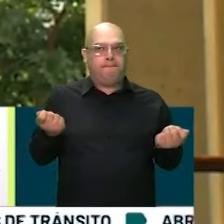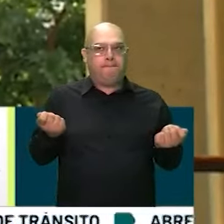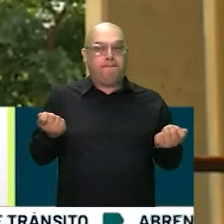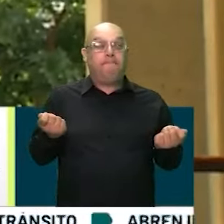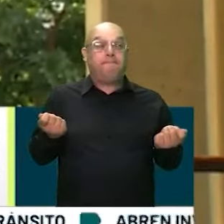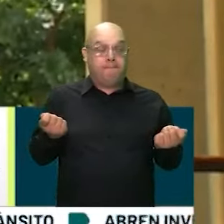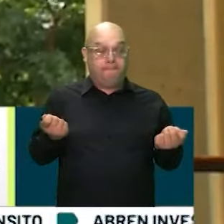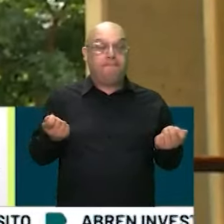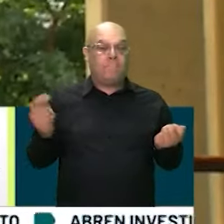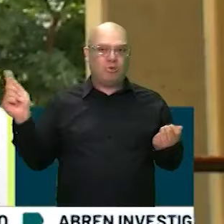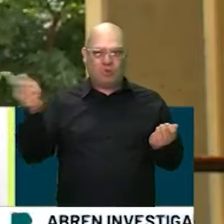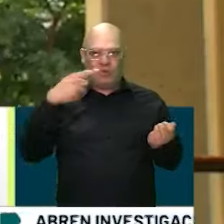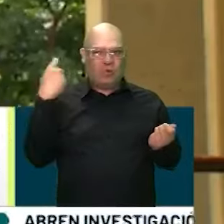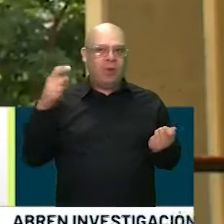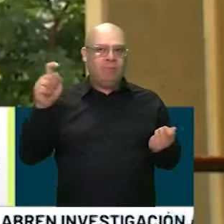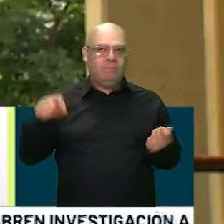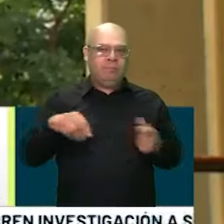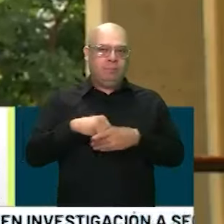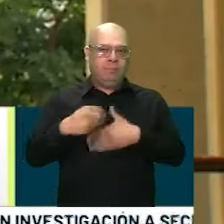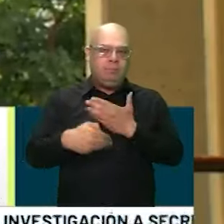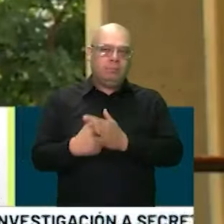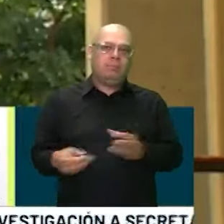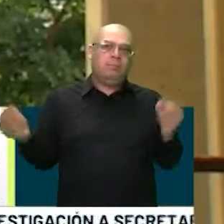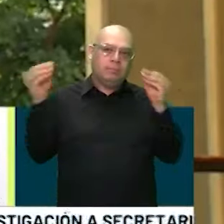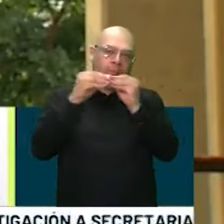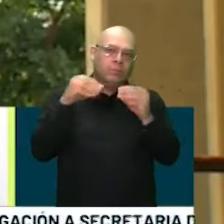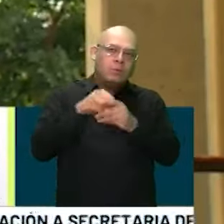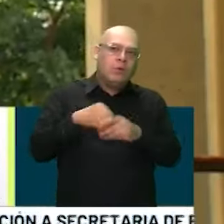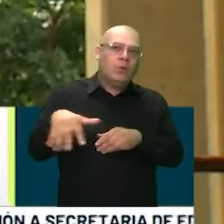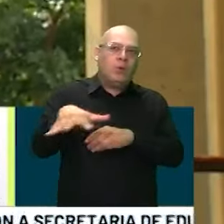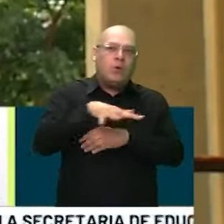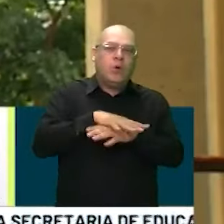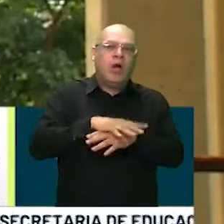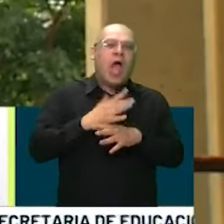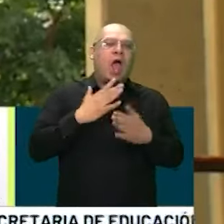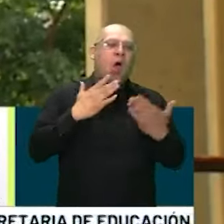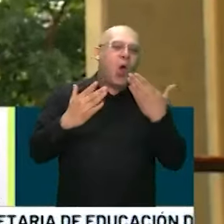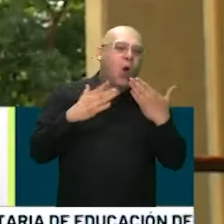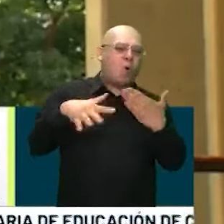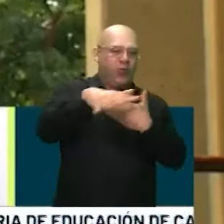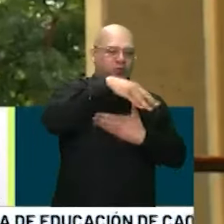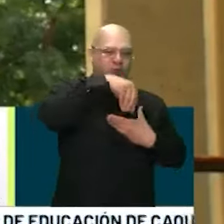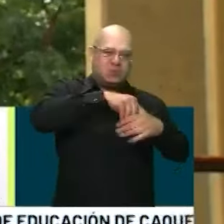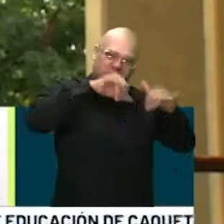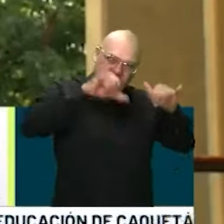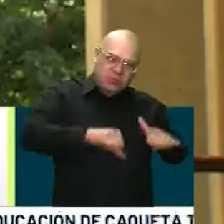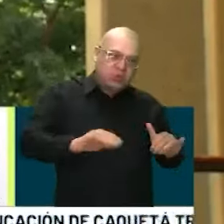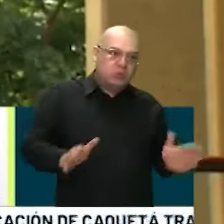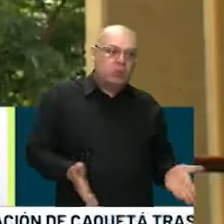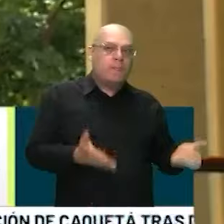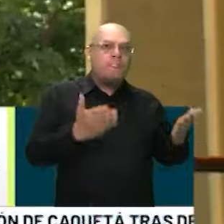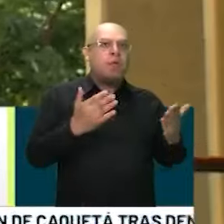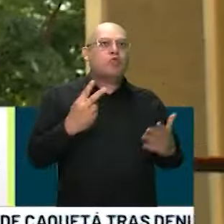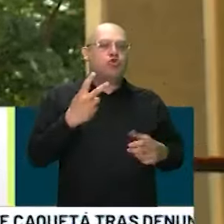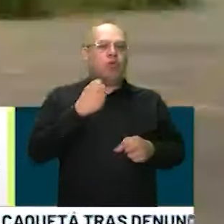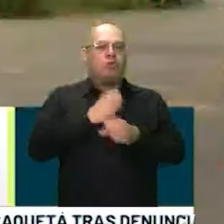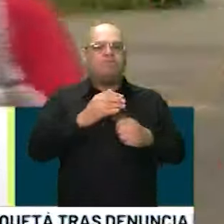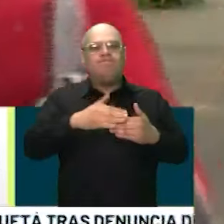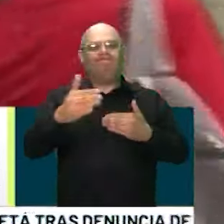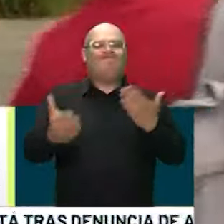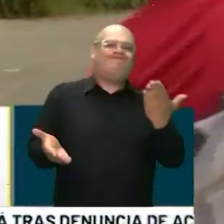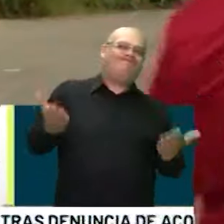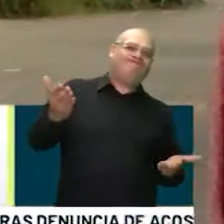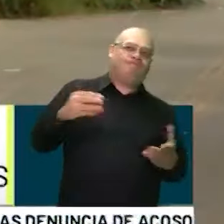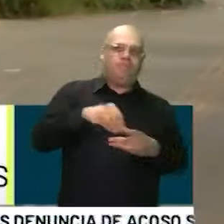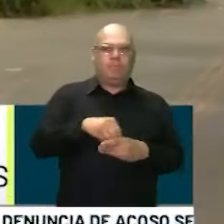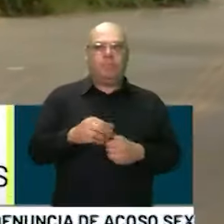cumplir con ese pago del cargo por confiabilidad que está estipulado por 2 años más. En